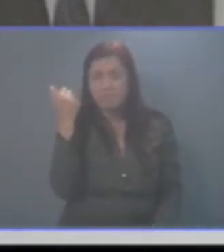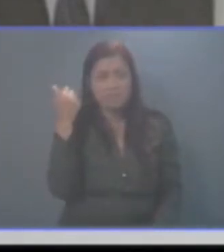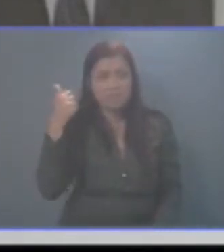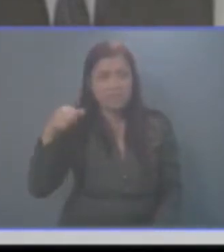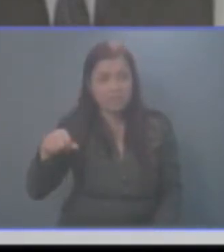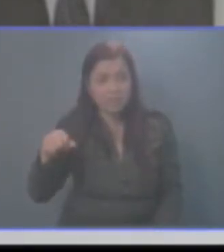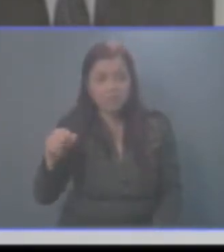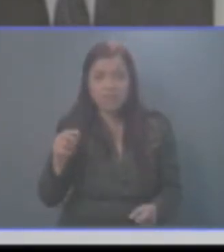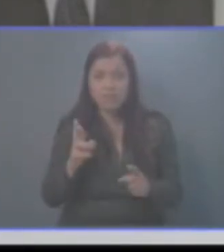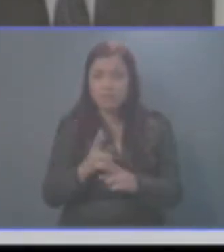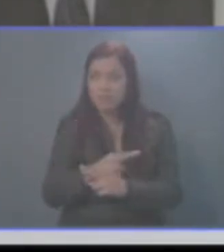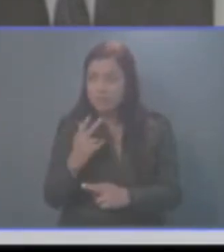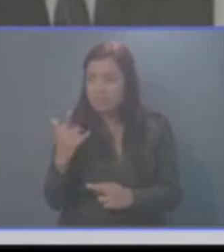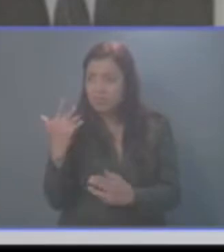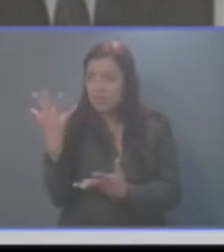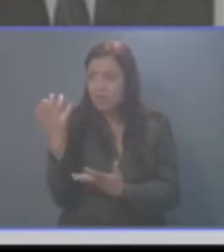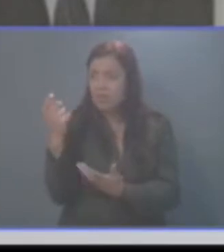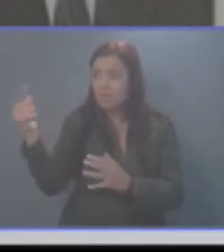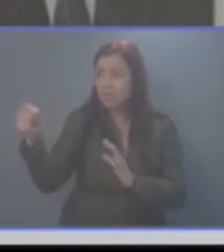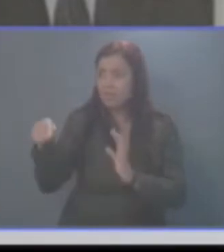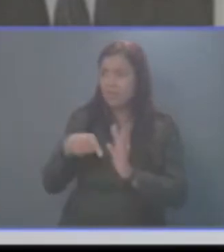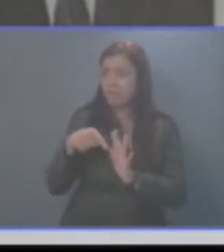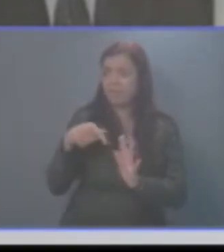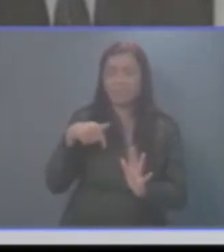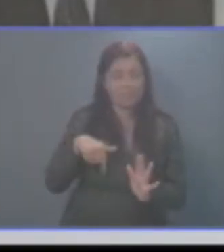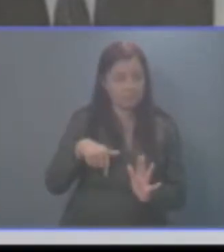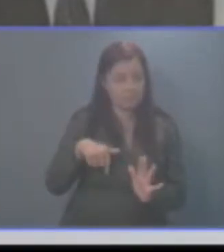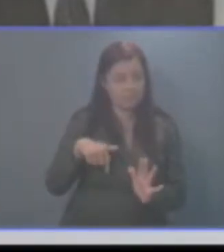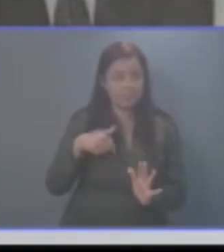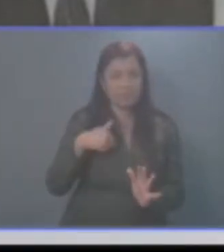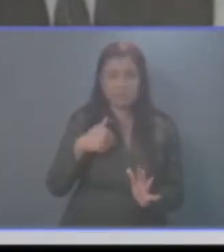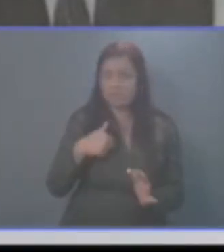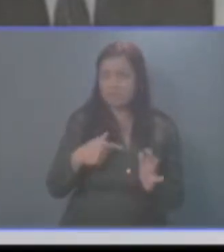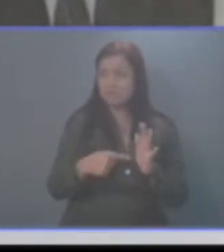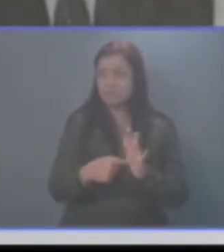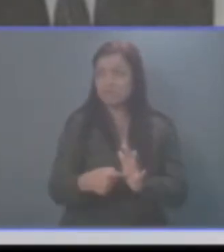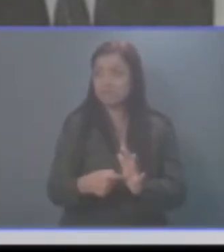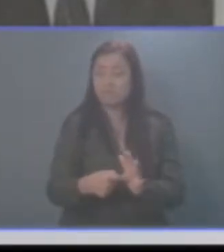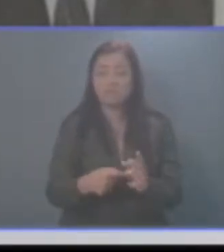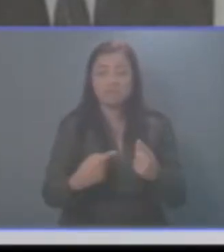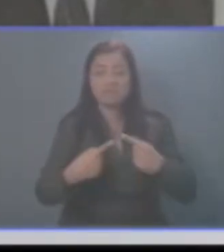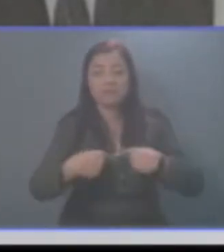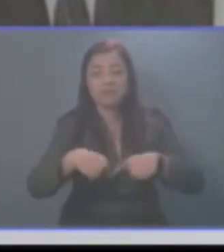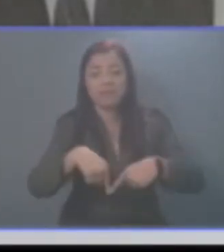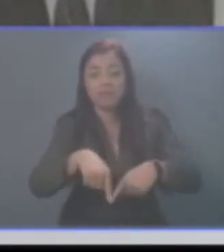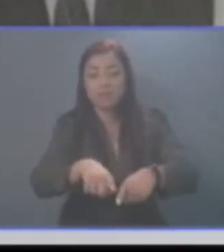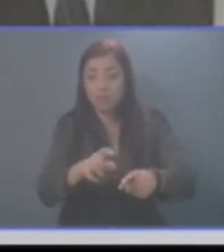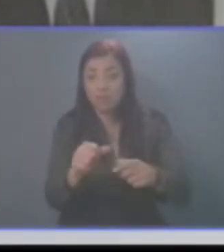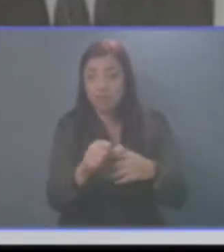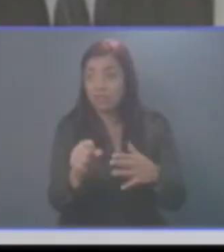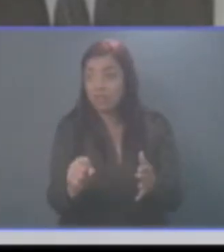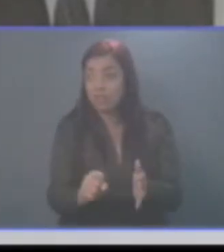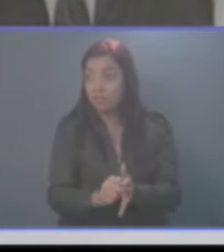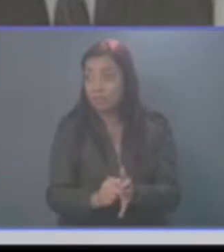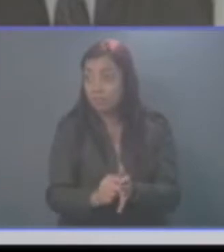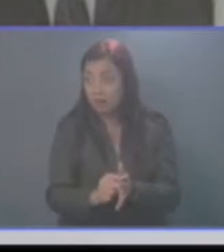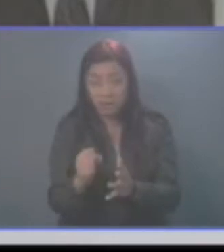costo destruir mi imagen y evitar una posible continuidad al frente del órgano